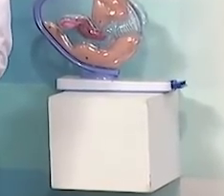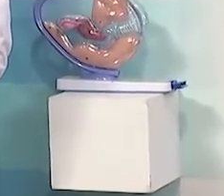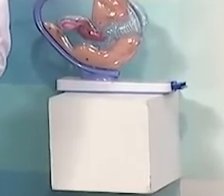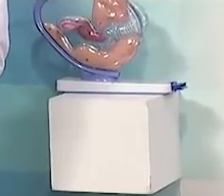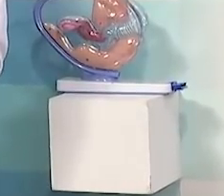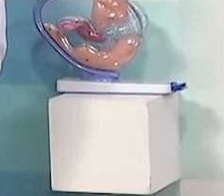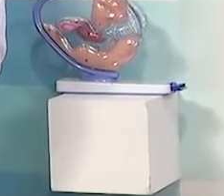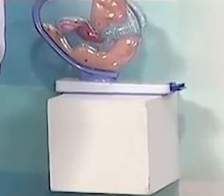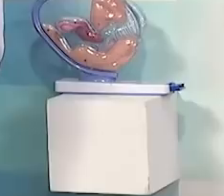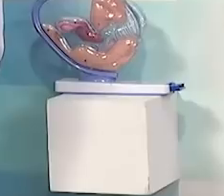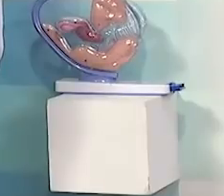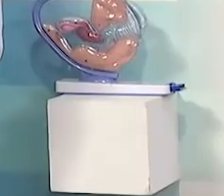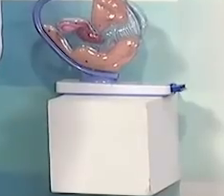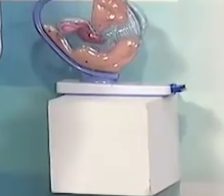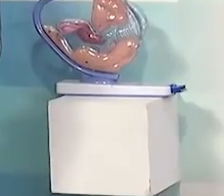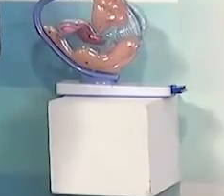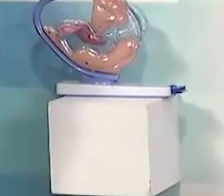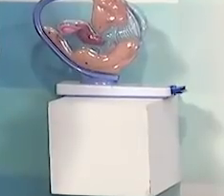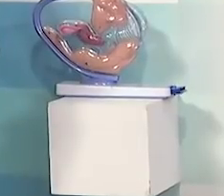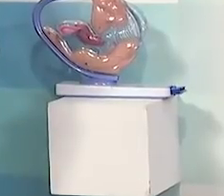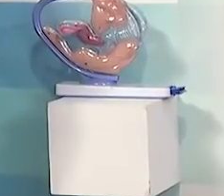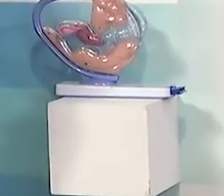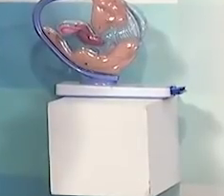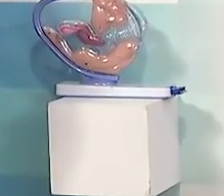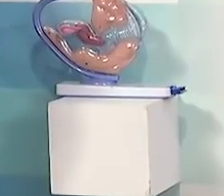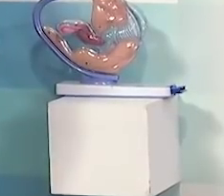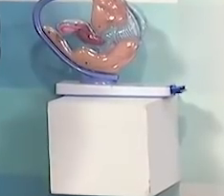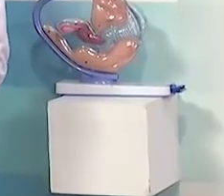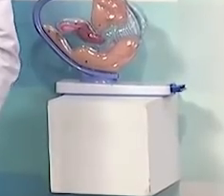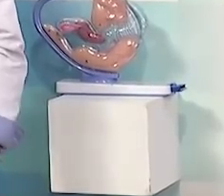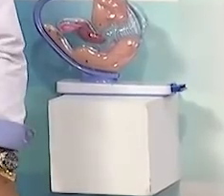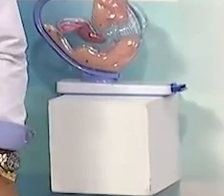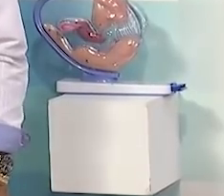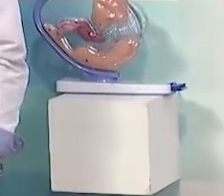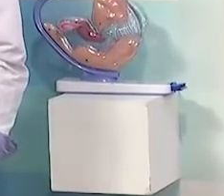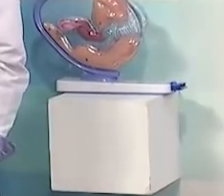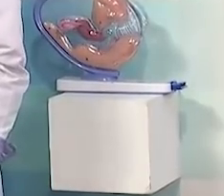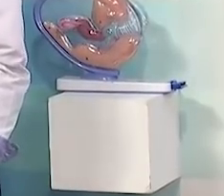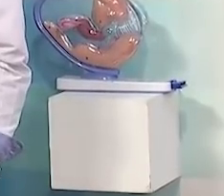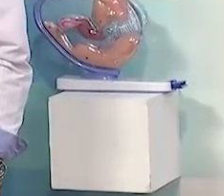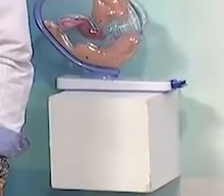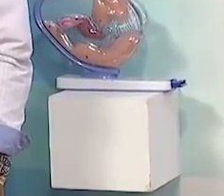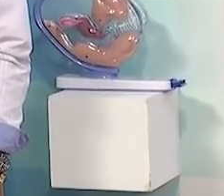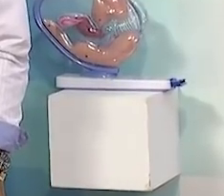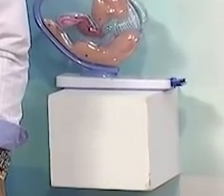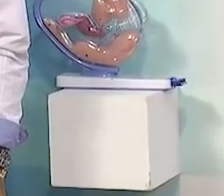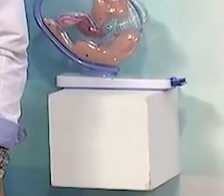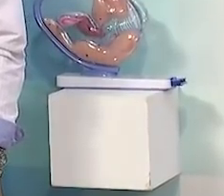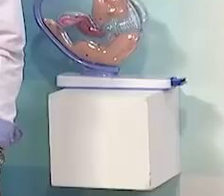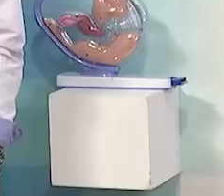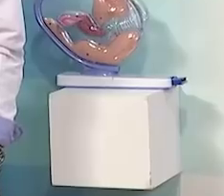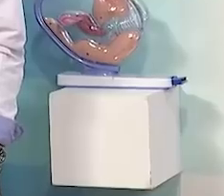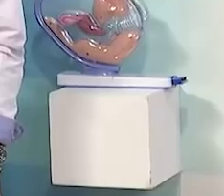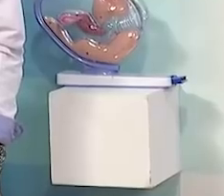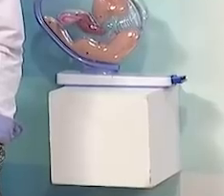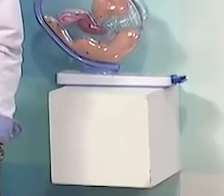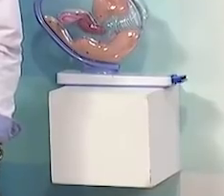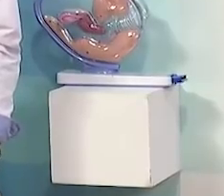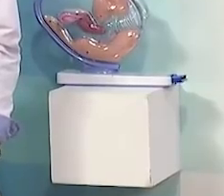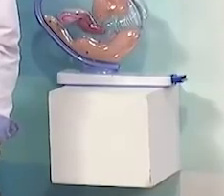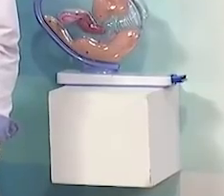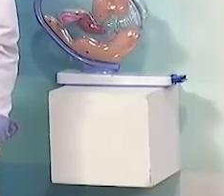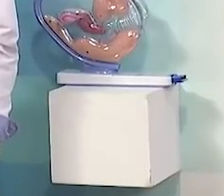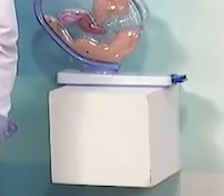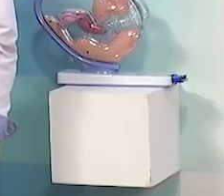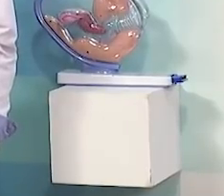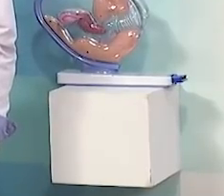porque la degeneración de los cartílagos. Voy a mostrarles una imagen acá radiológica de una rodilla.